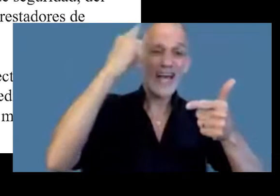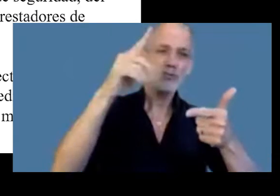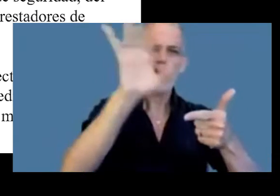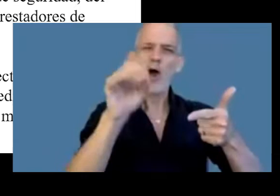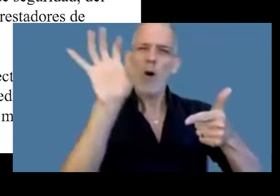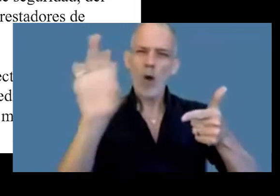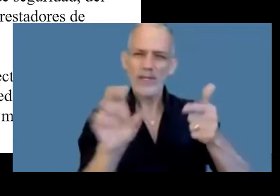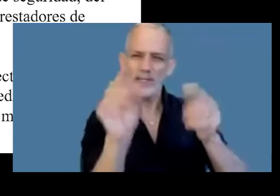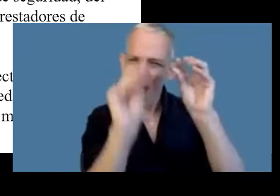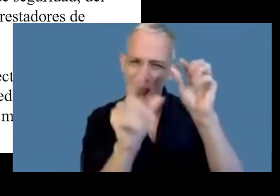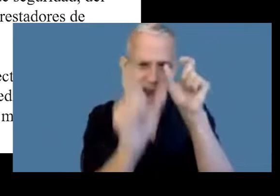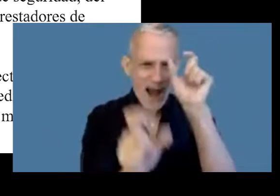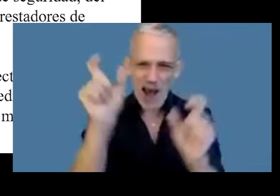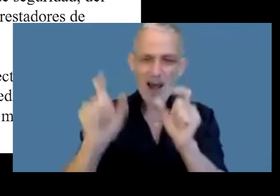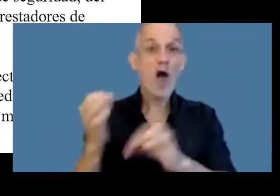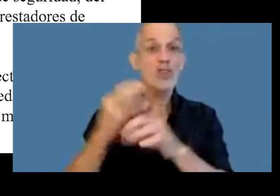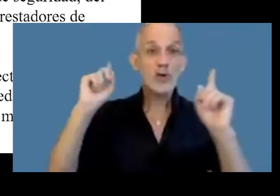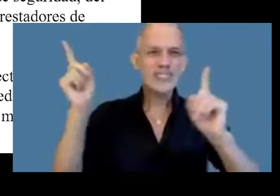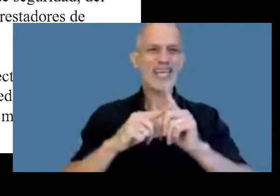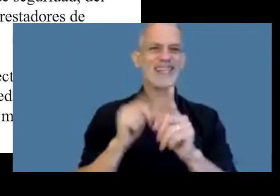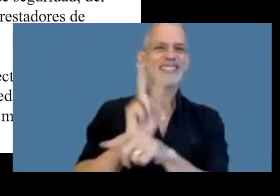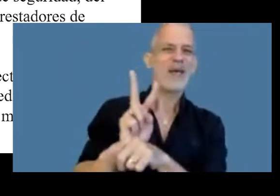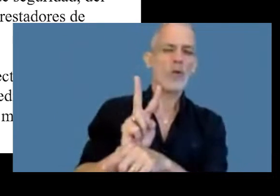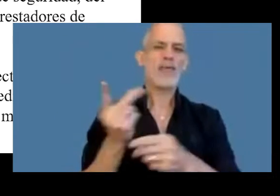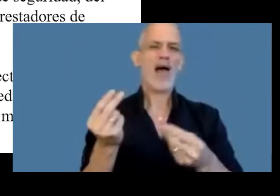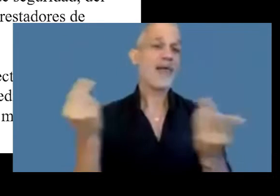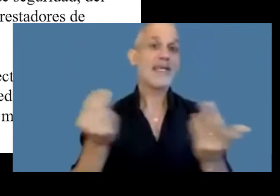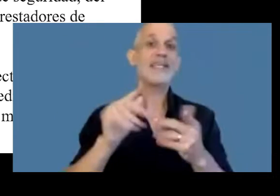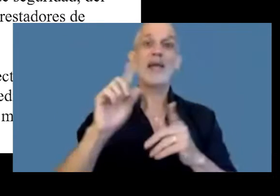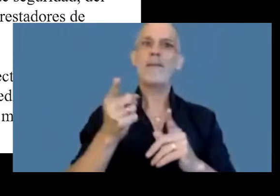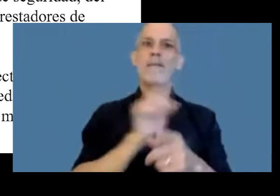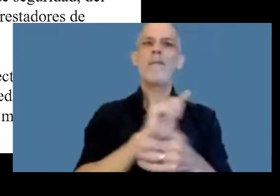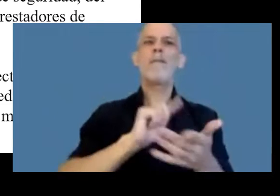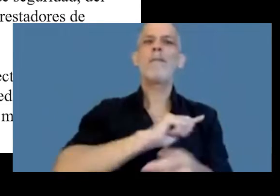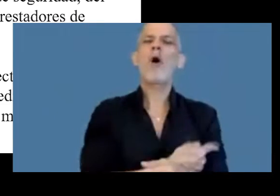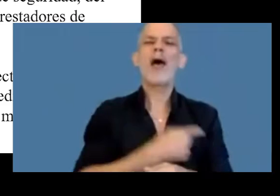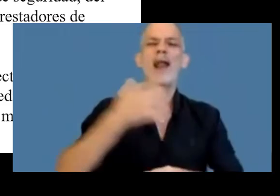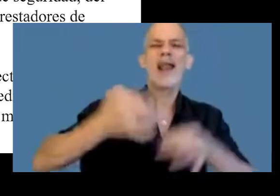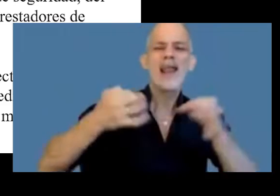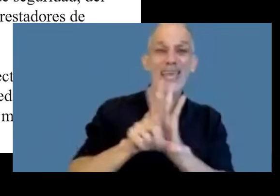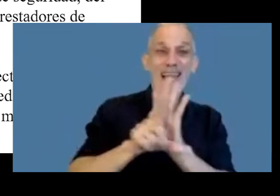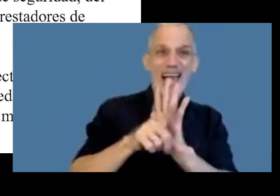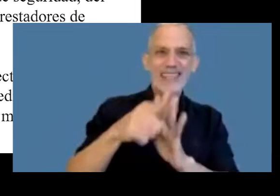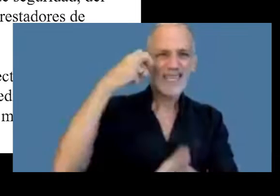provincial, docentes, seguridad y del Poder Legislativo, así como personal contratado